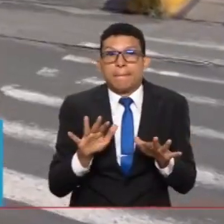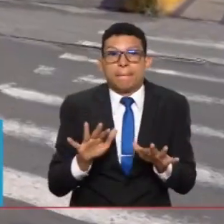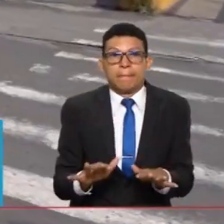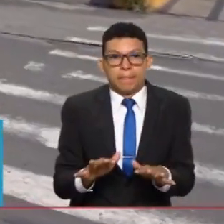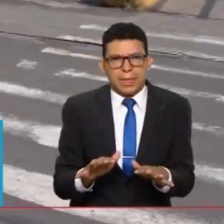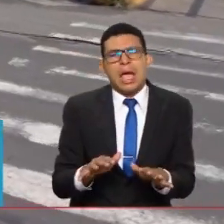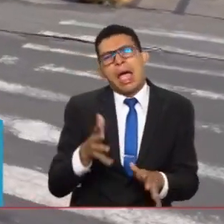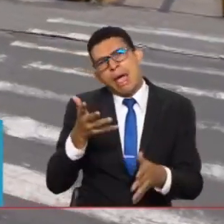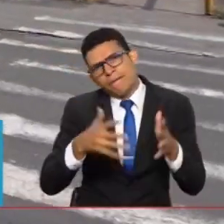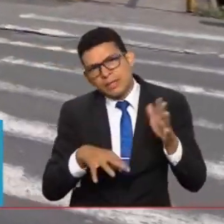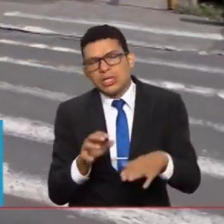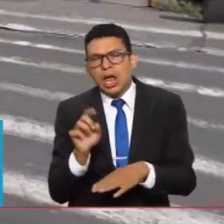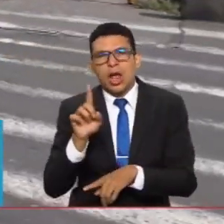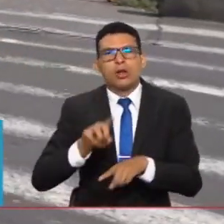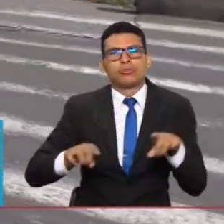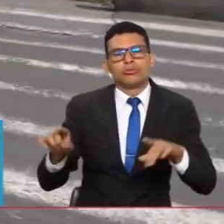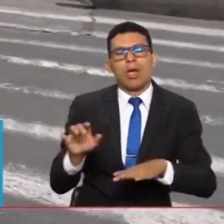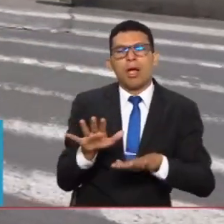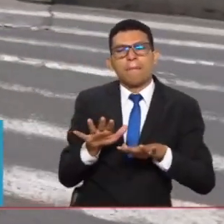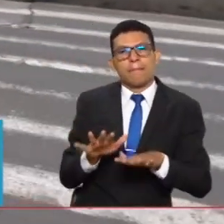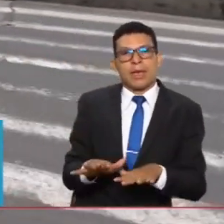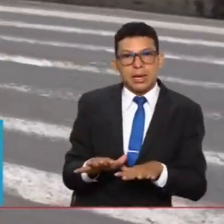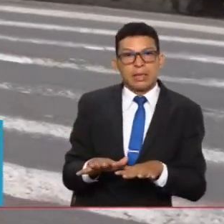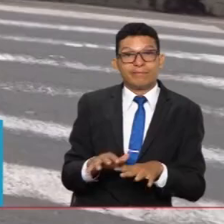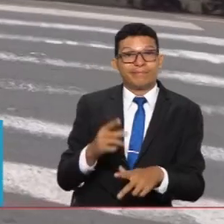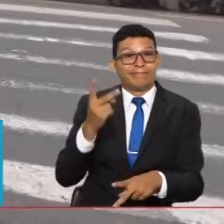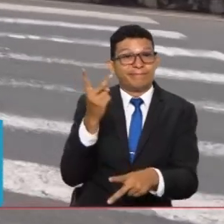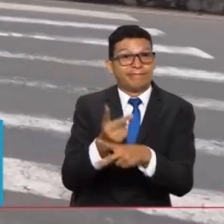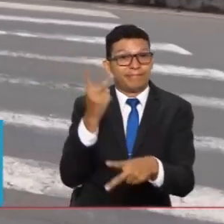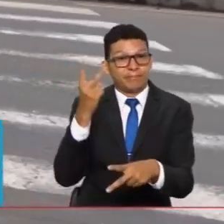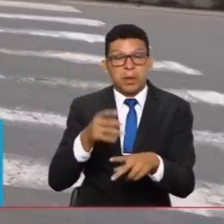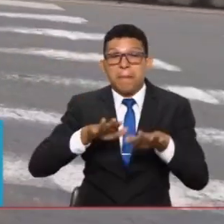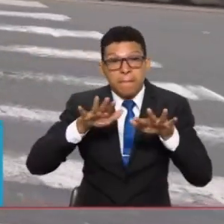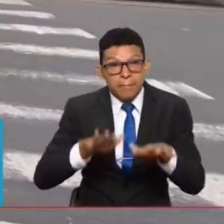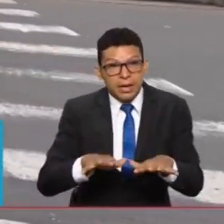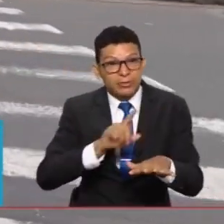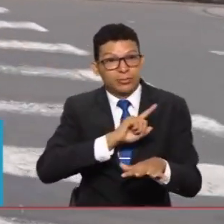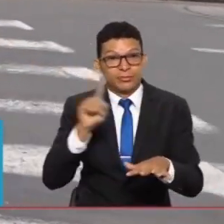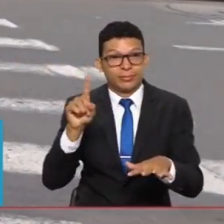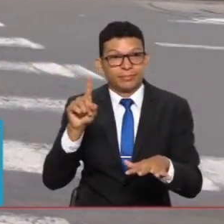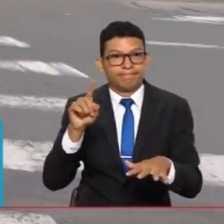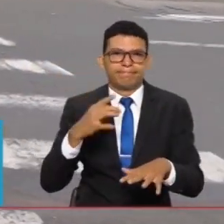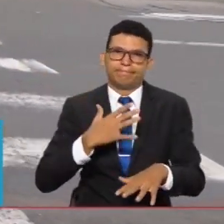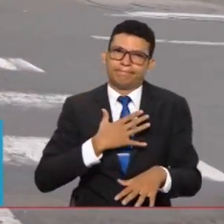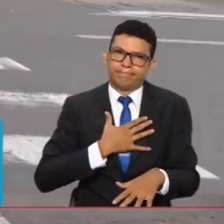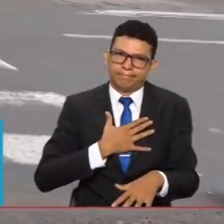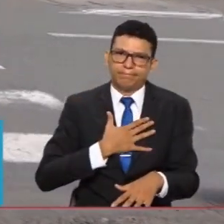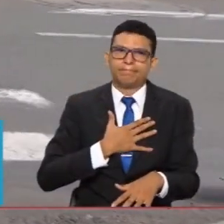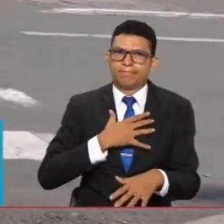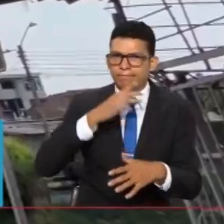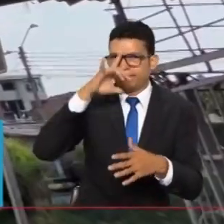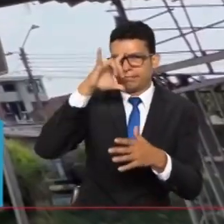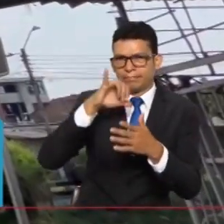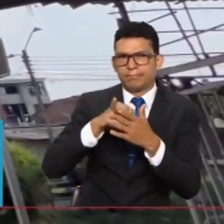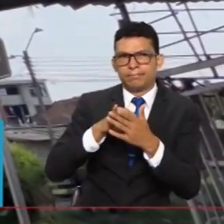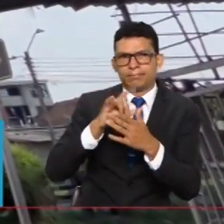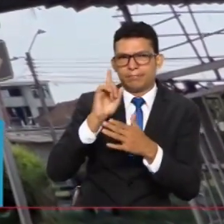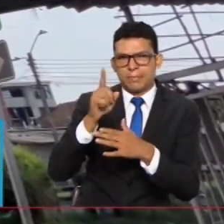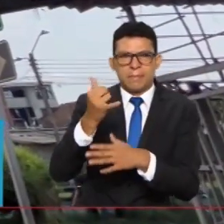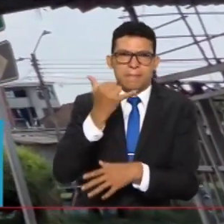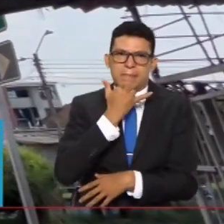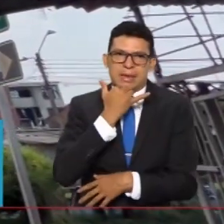voluntad que los deja pasar, pero hay otros que no. Esto es muy peligroso porque los carros van, no paran, y el pare para mí está en mala